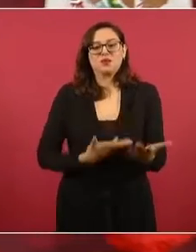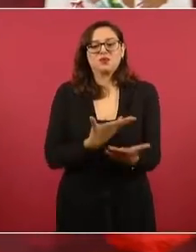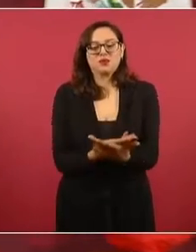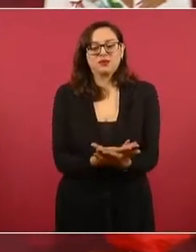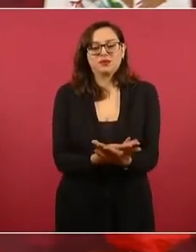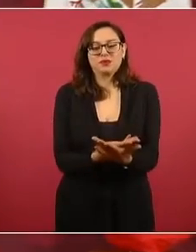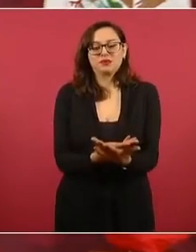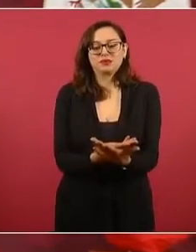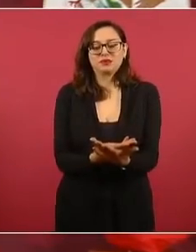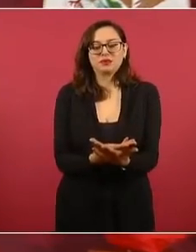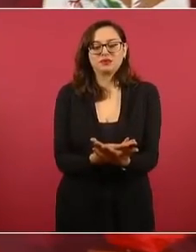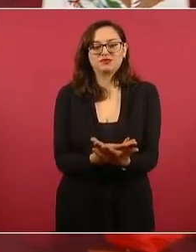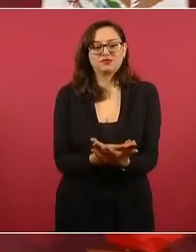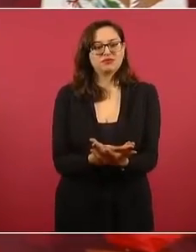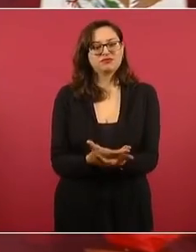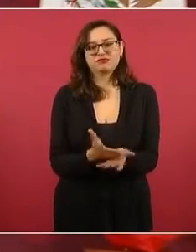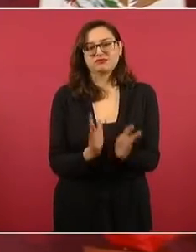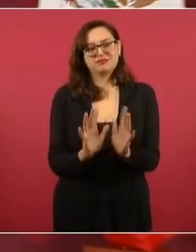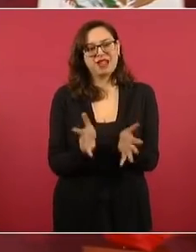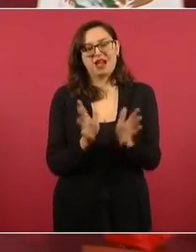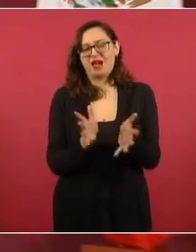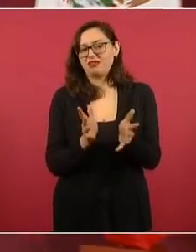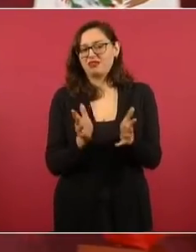saquemos raja